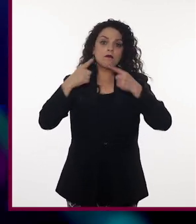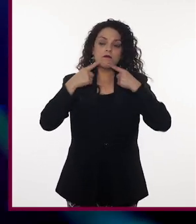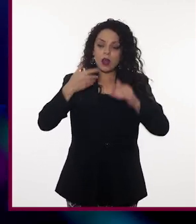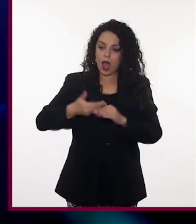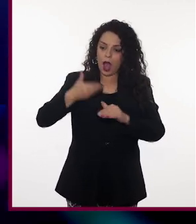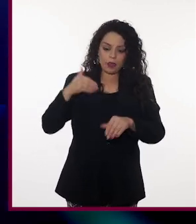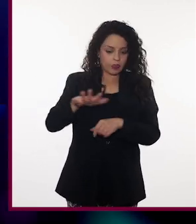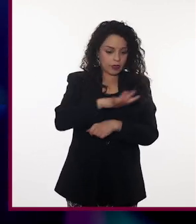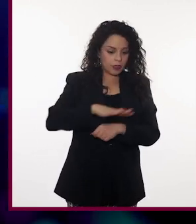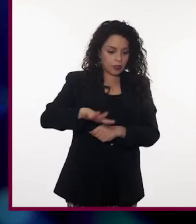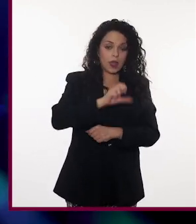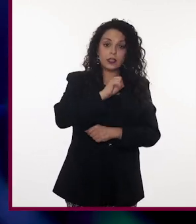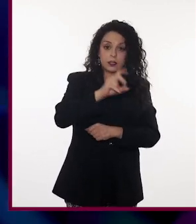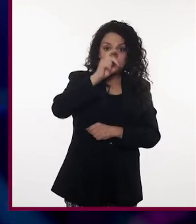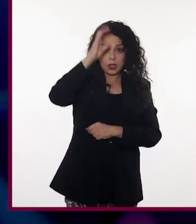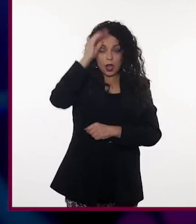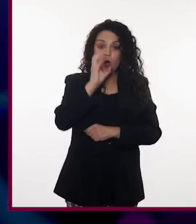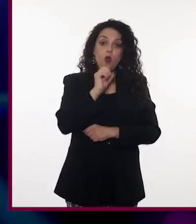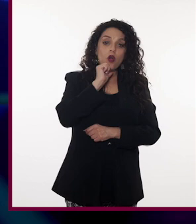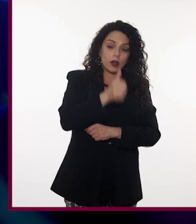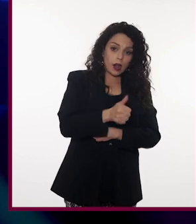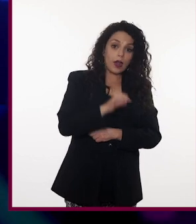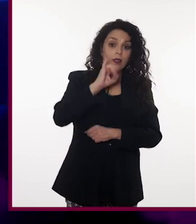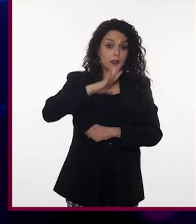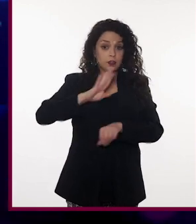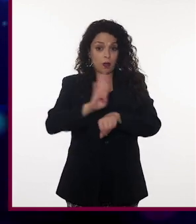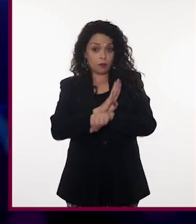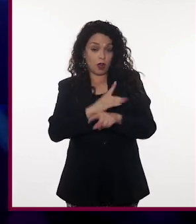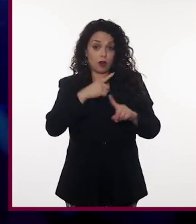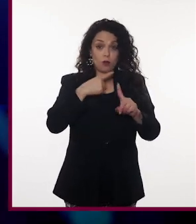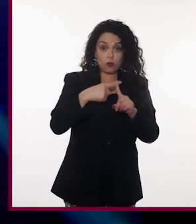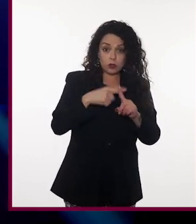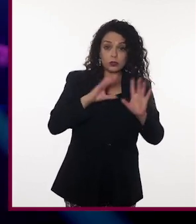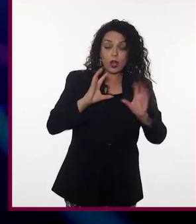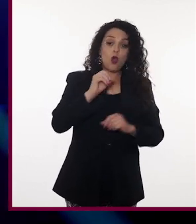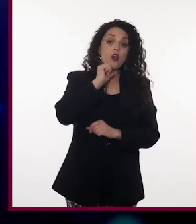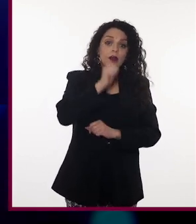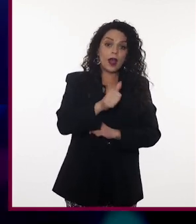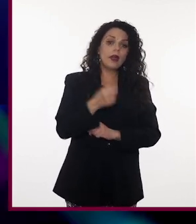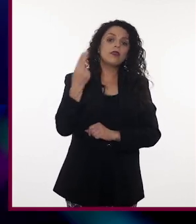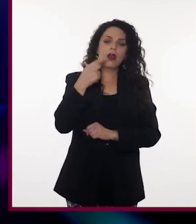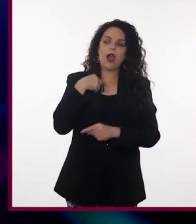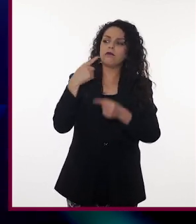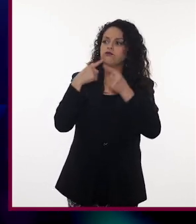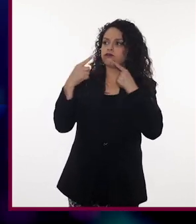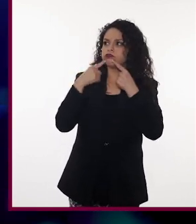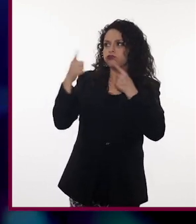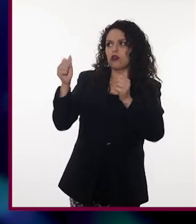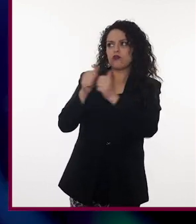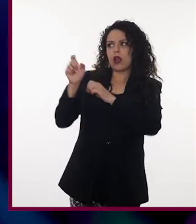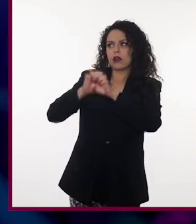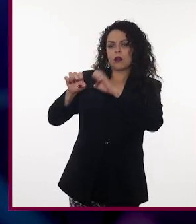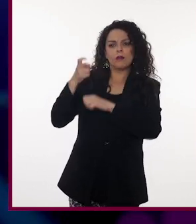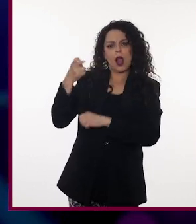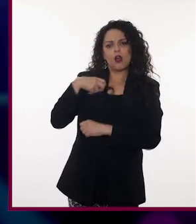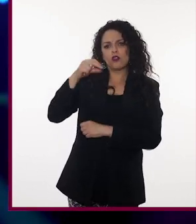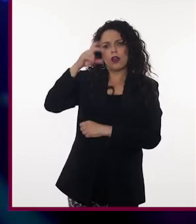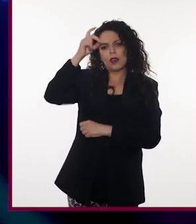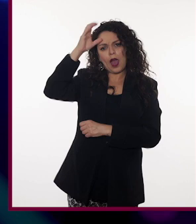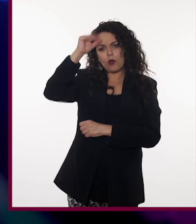los repartidores, hasta que creamos si nos conviene, y si no nos conviene, pues hacer una negociación colectiva con las empresas. Eso es algo